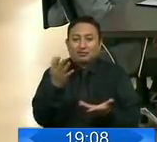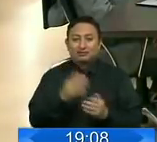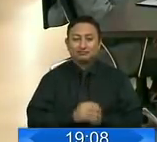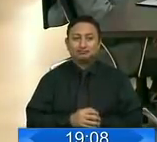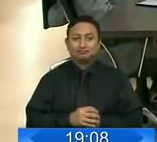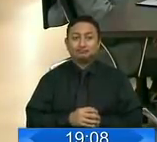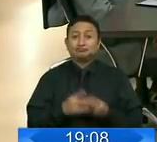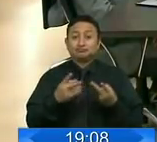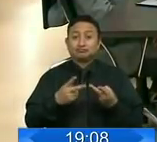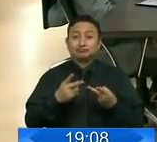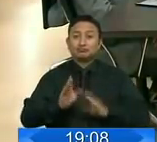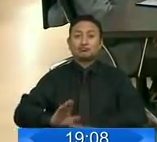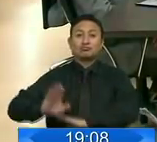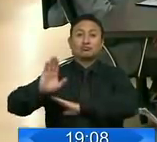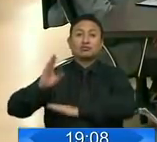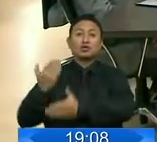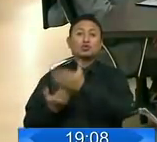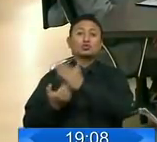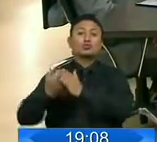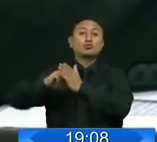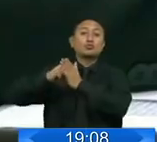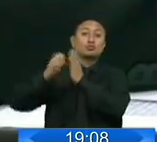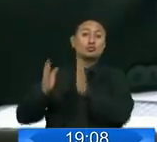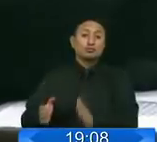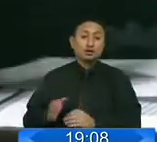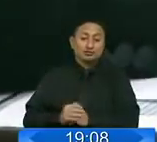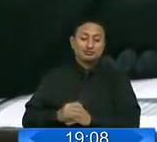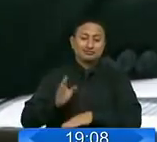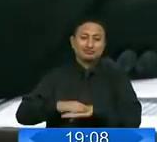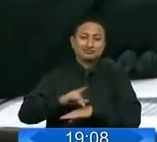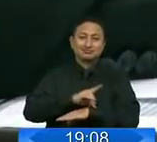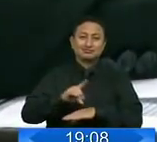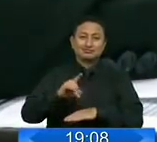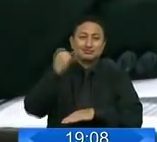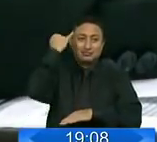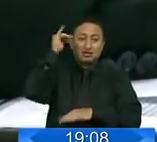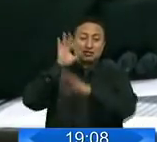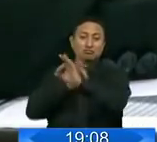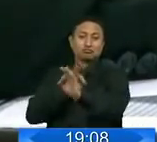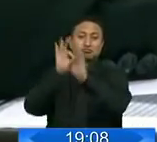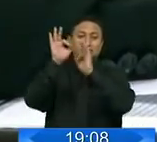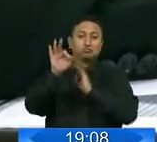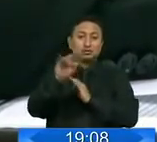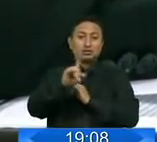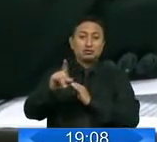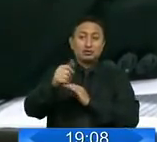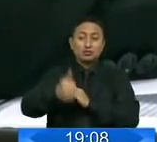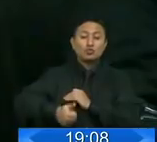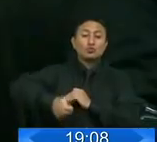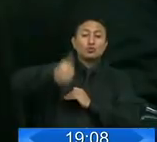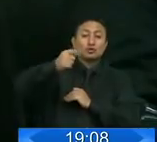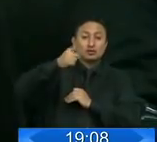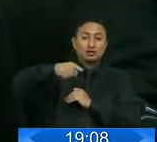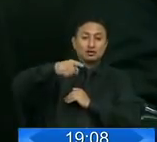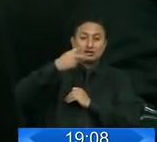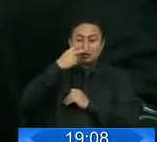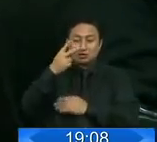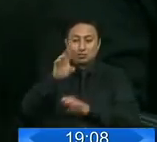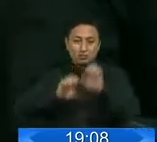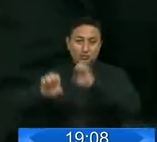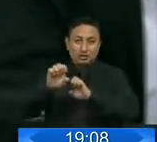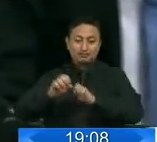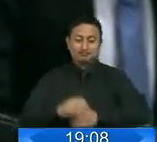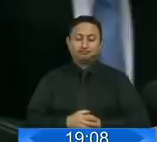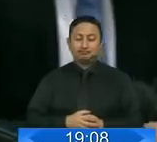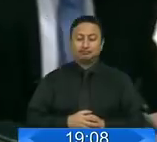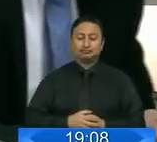nombramiento del nuevo Contralor General del Estado, esto tras la iniciativa de ser reemplazado por un Tribunal de Cuentas. Informó